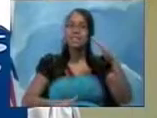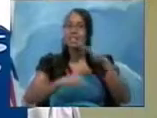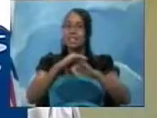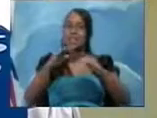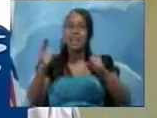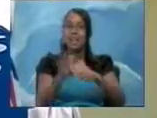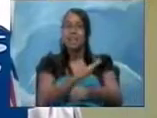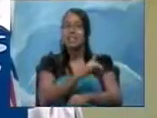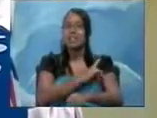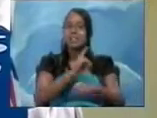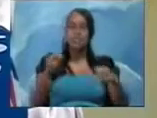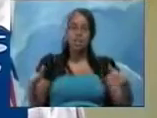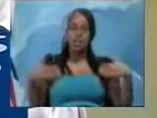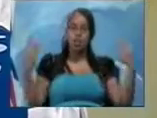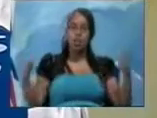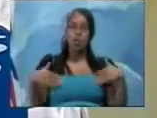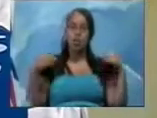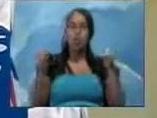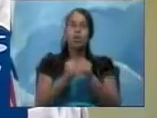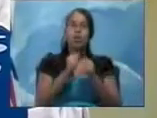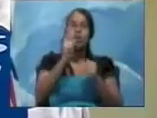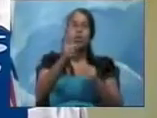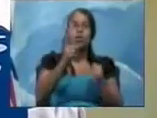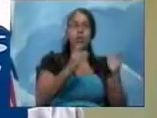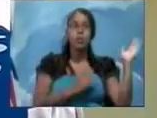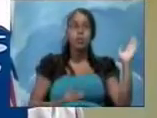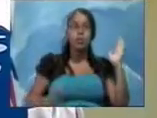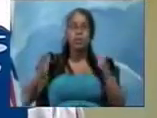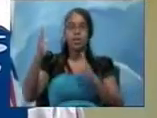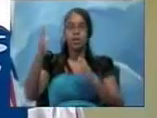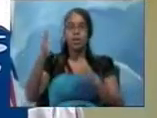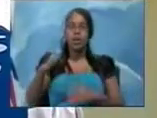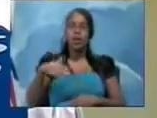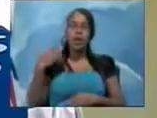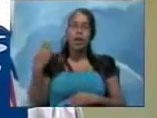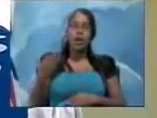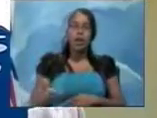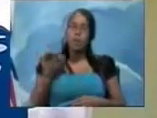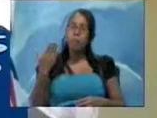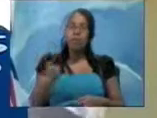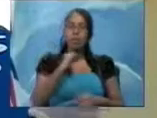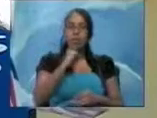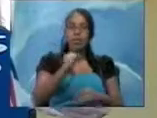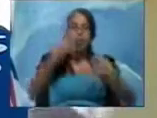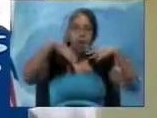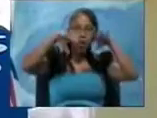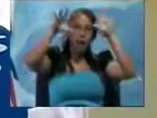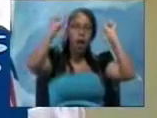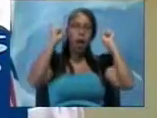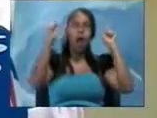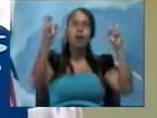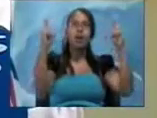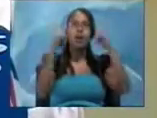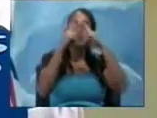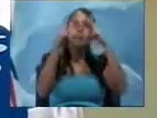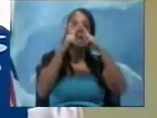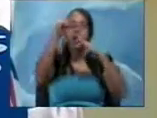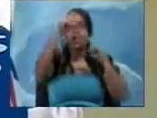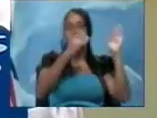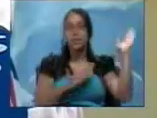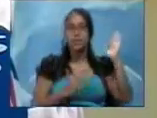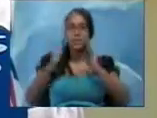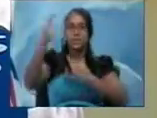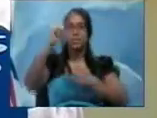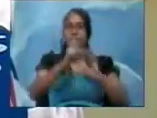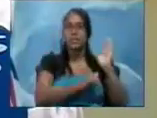gozo con tu presencia qué importante es aprender a refugiarnos en la presencia